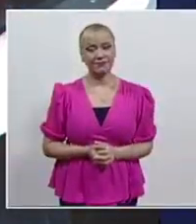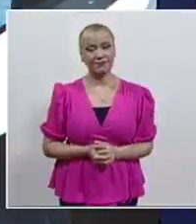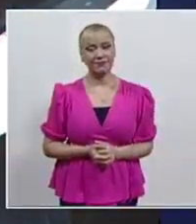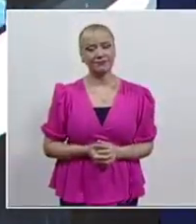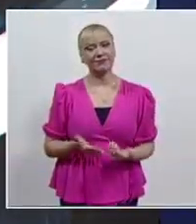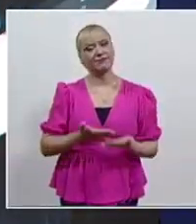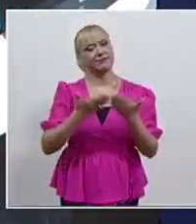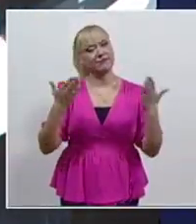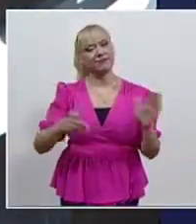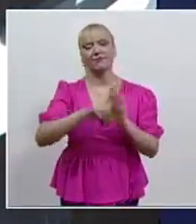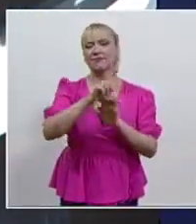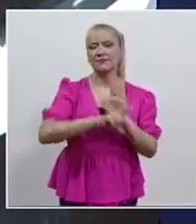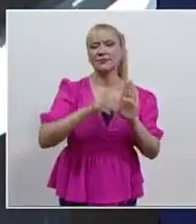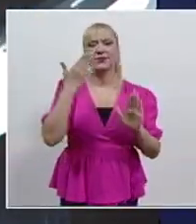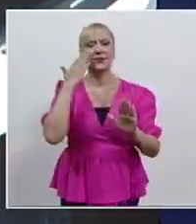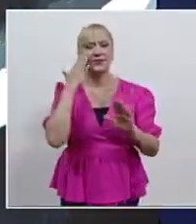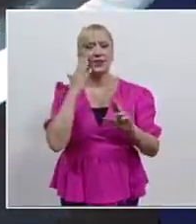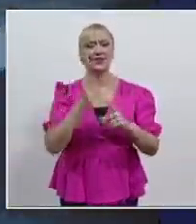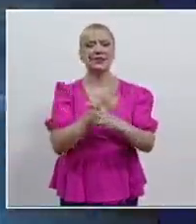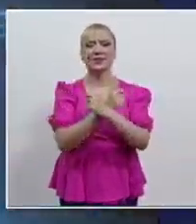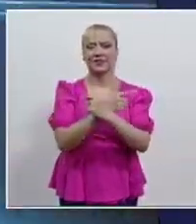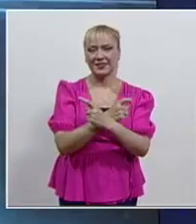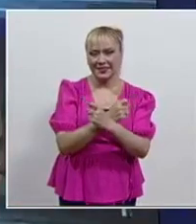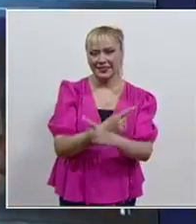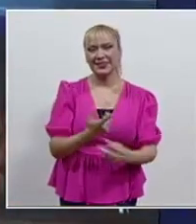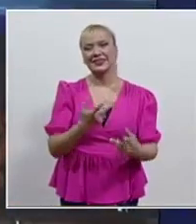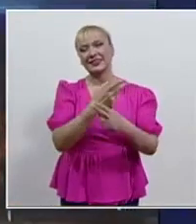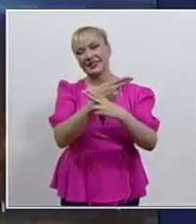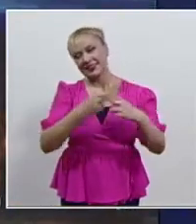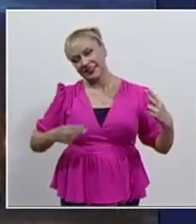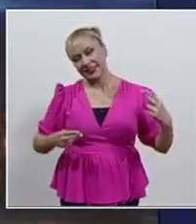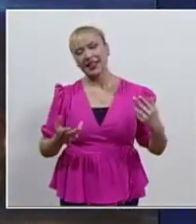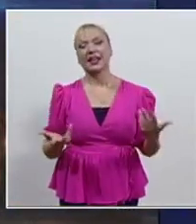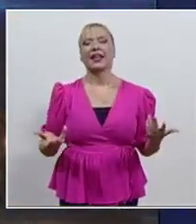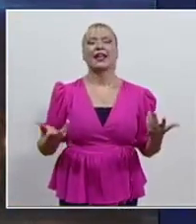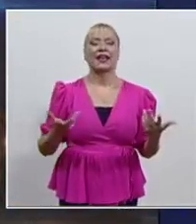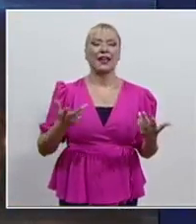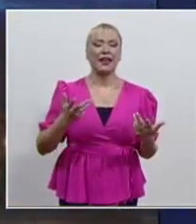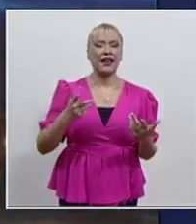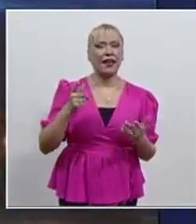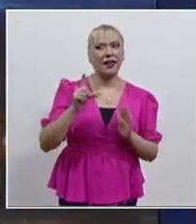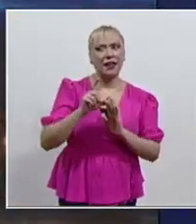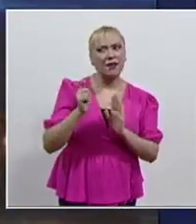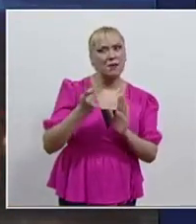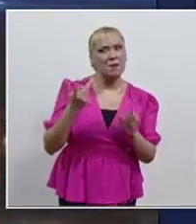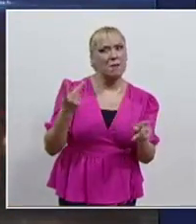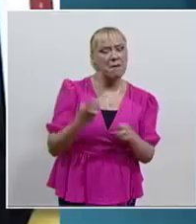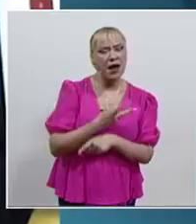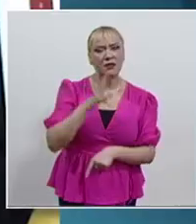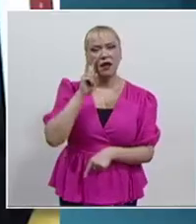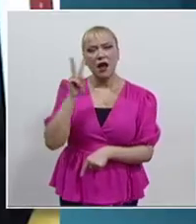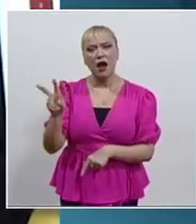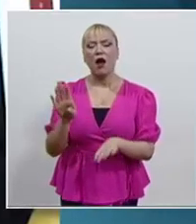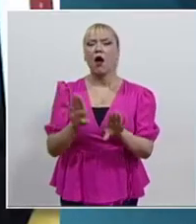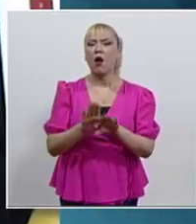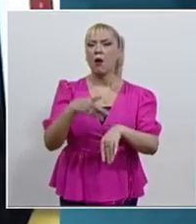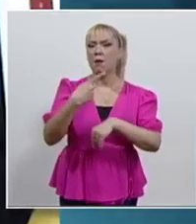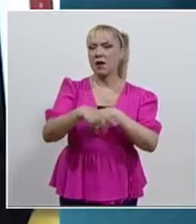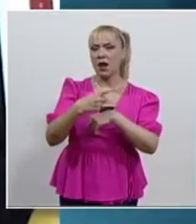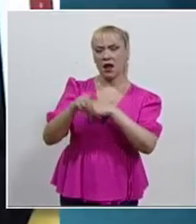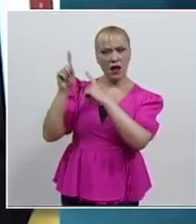Y en sus redes sociales, el Instituto Nacional de Ciencias Penales explicó en qué consisten los tipos penales de peligro